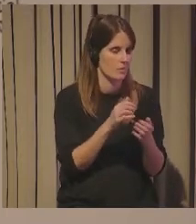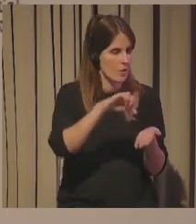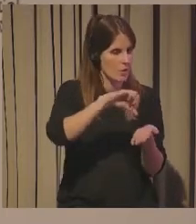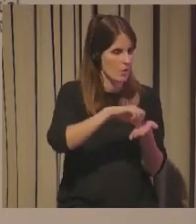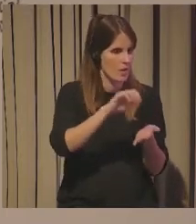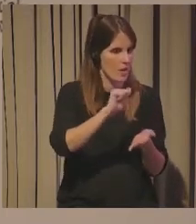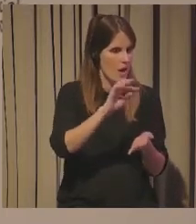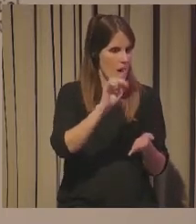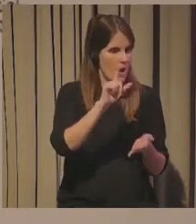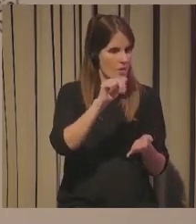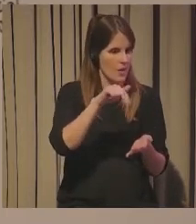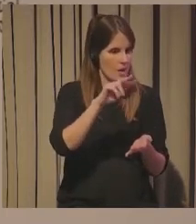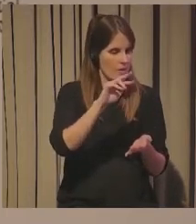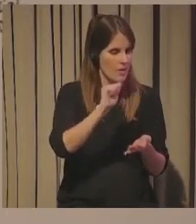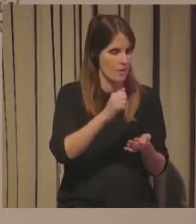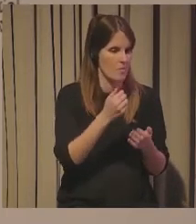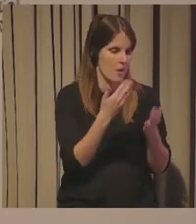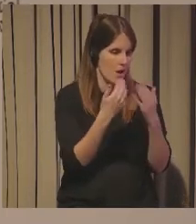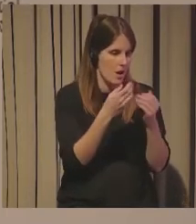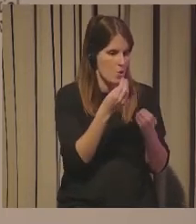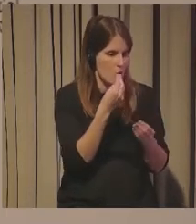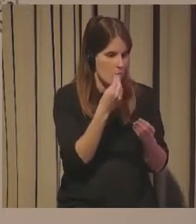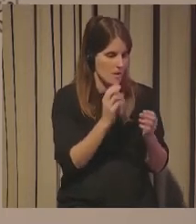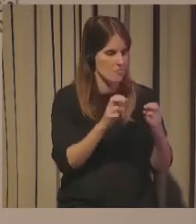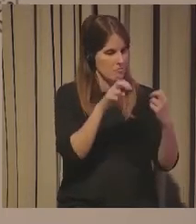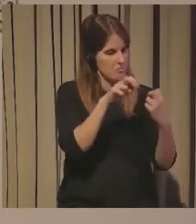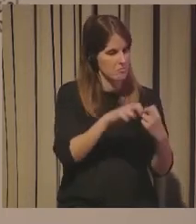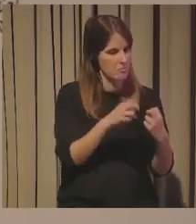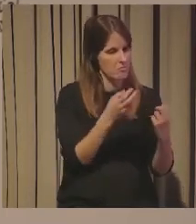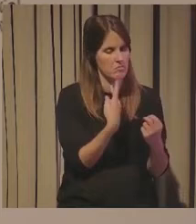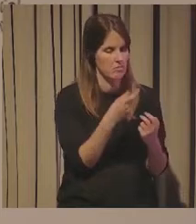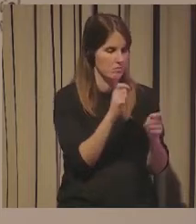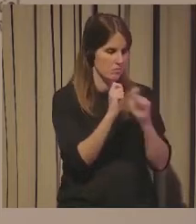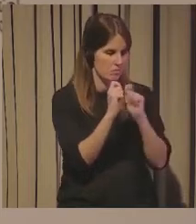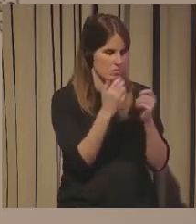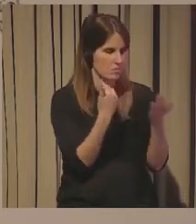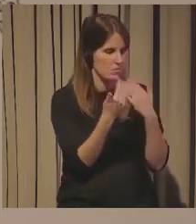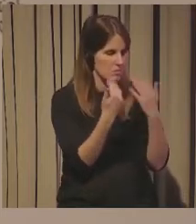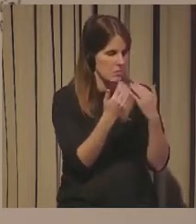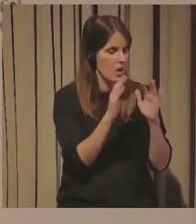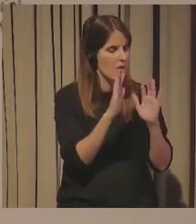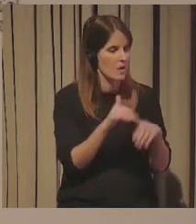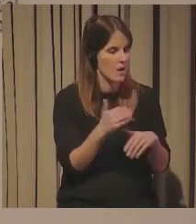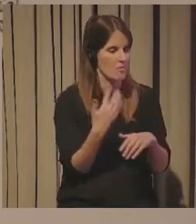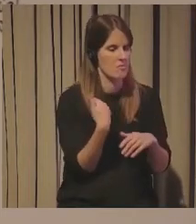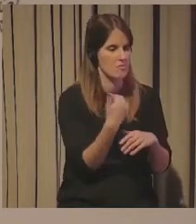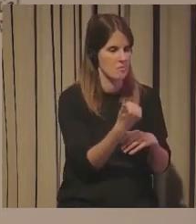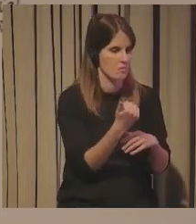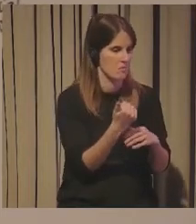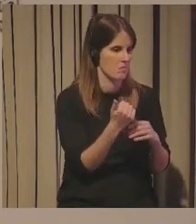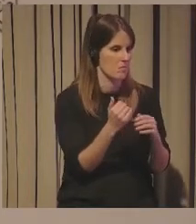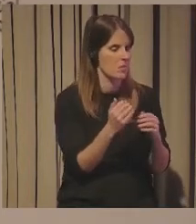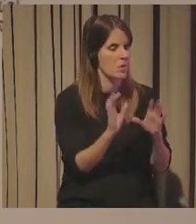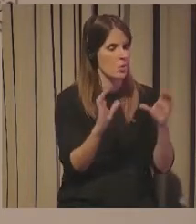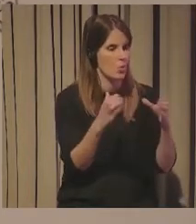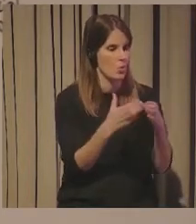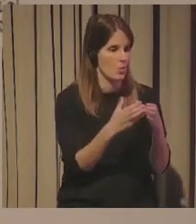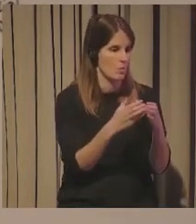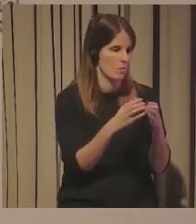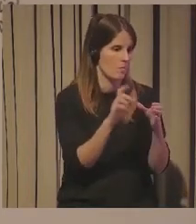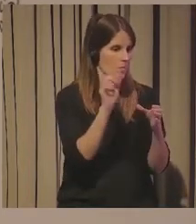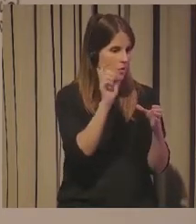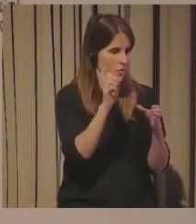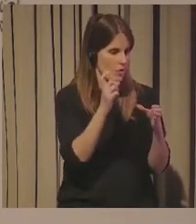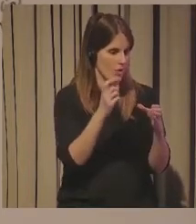para que pudiera hablar conmigo y al final me invitaron para hacer una entrevista con el profesorado. Y es la primera